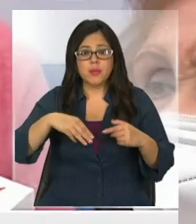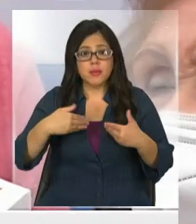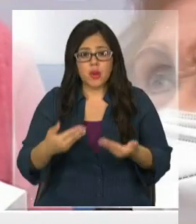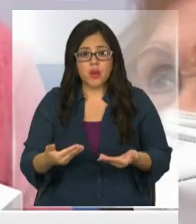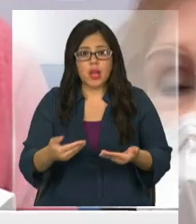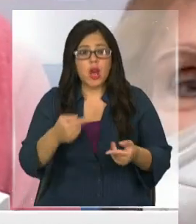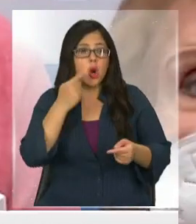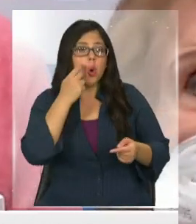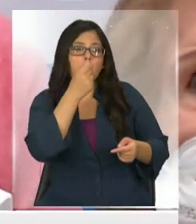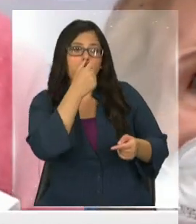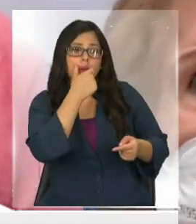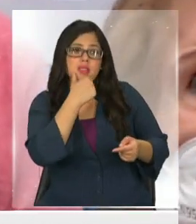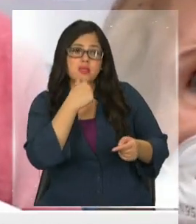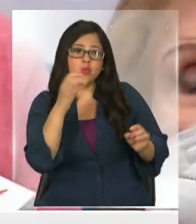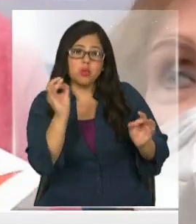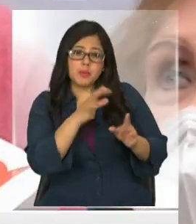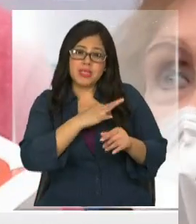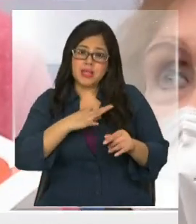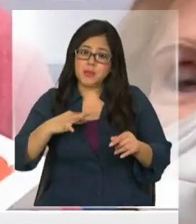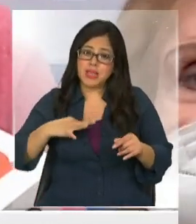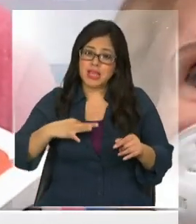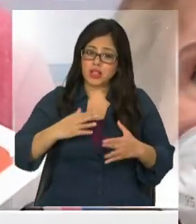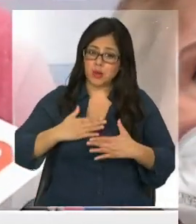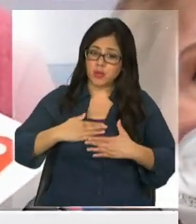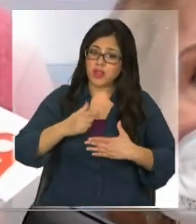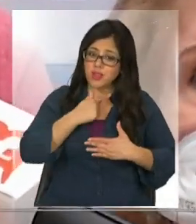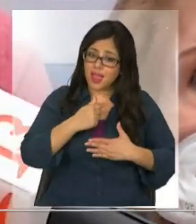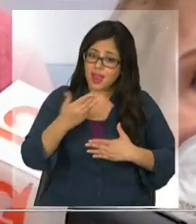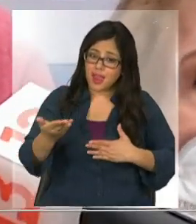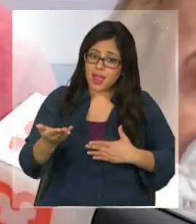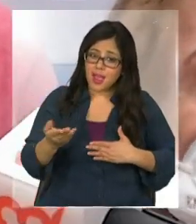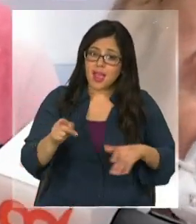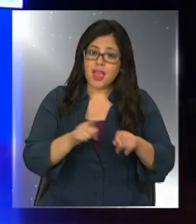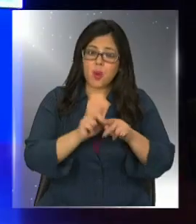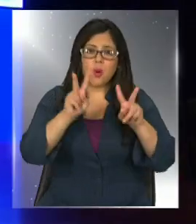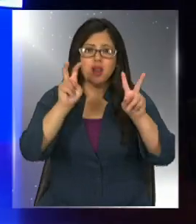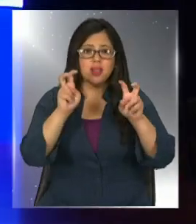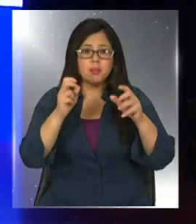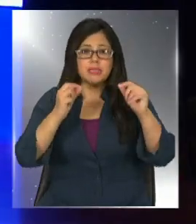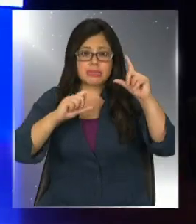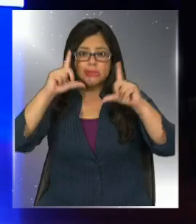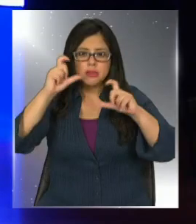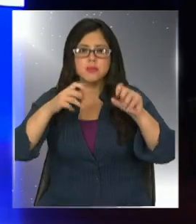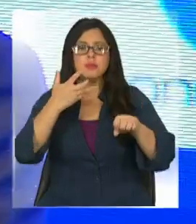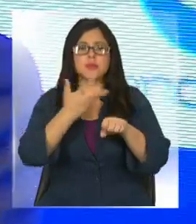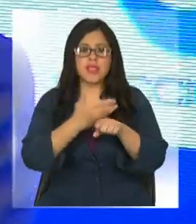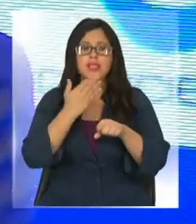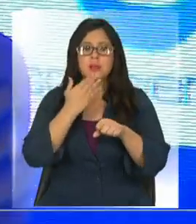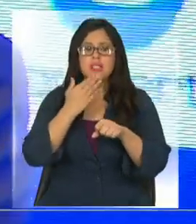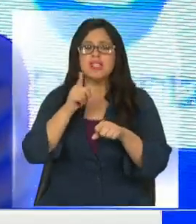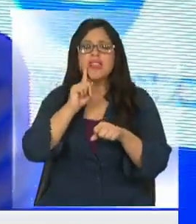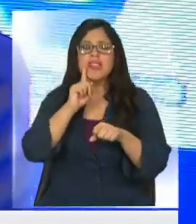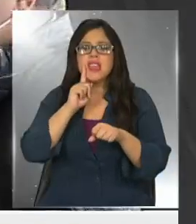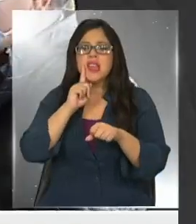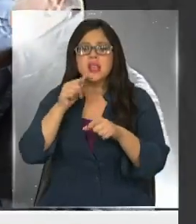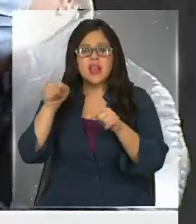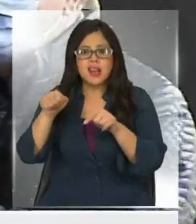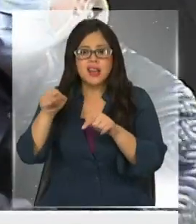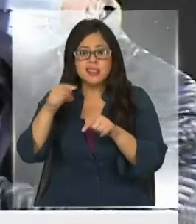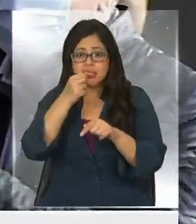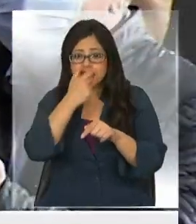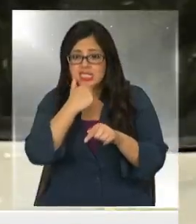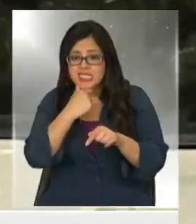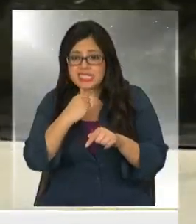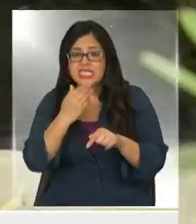sebastián querría ser ministro mío los gestos sobran no sólo a su contendor sebastián sitges sino que